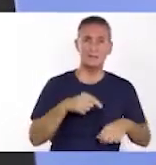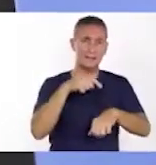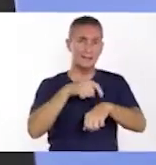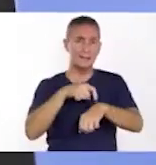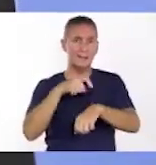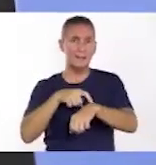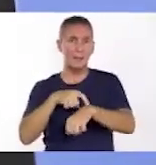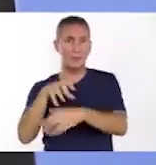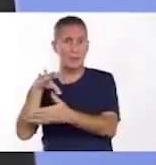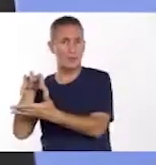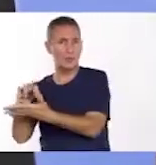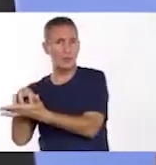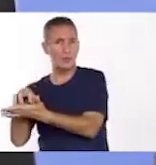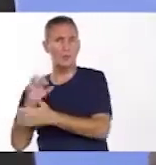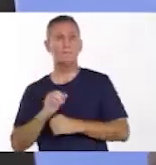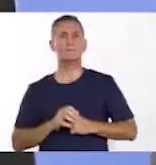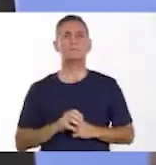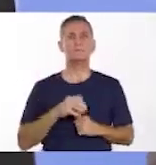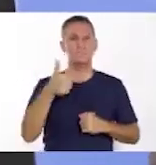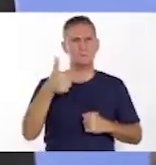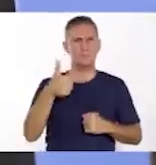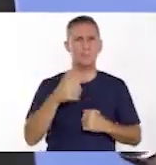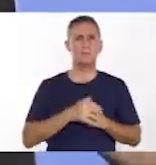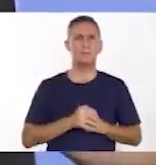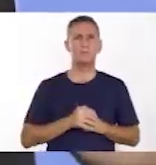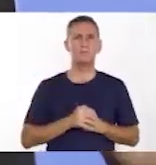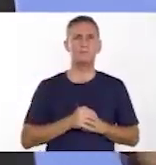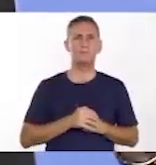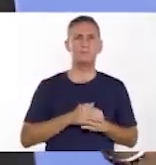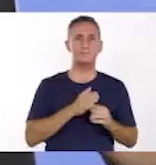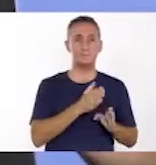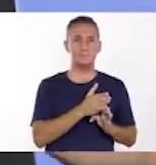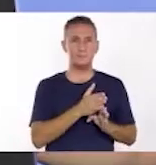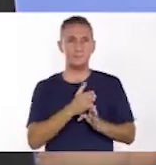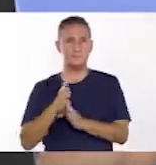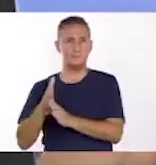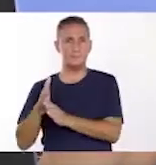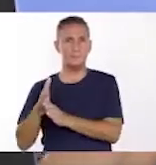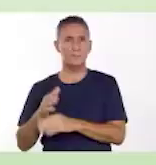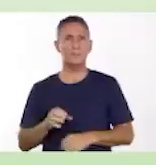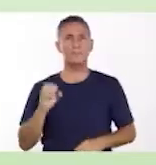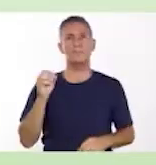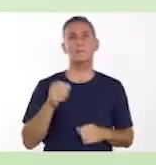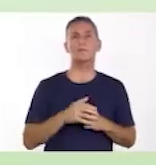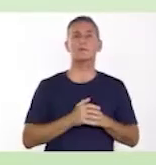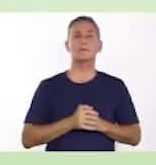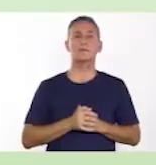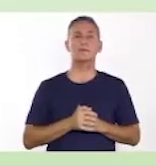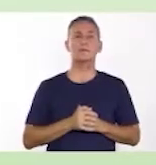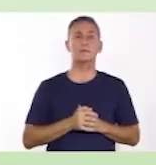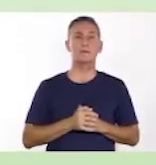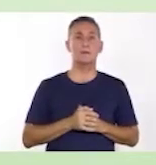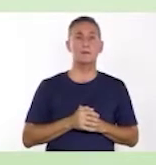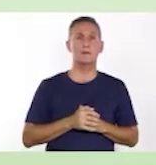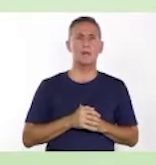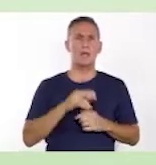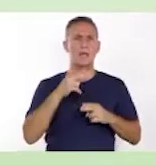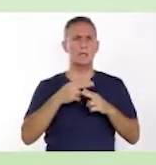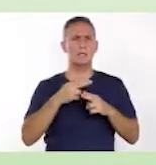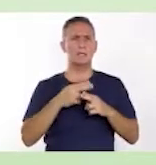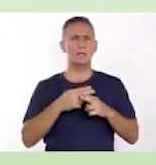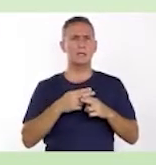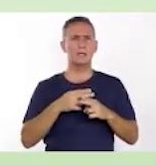a decir. Bien, vamos al otro elemento. ¿A qué